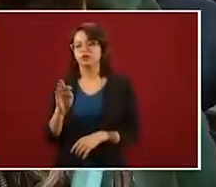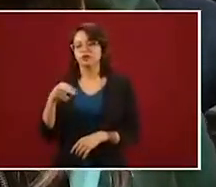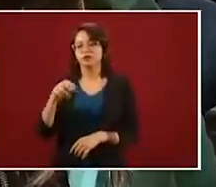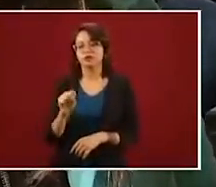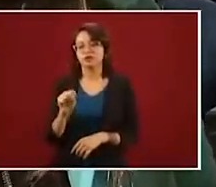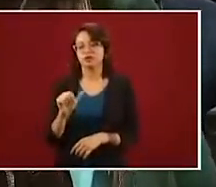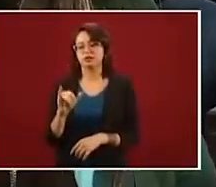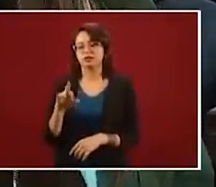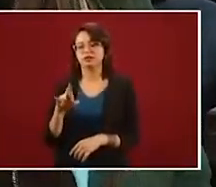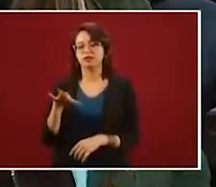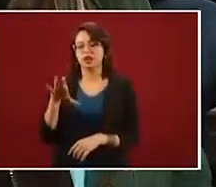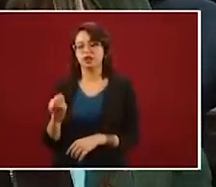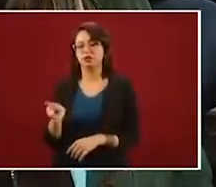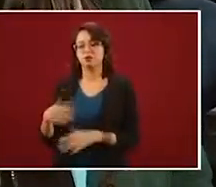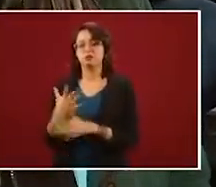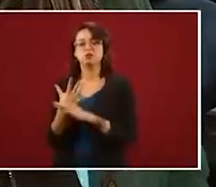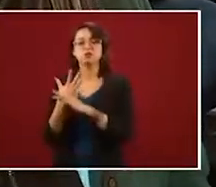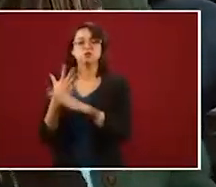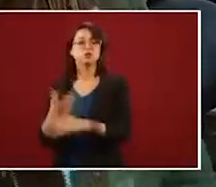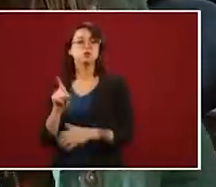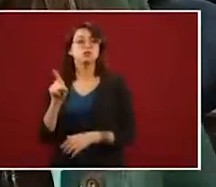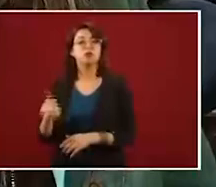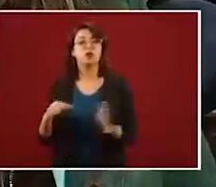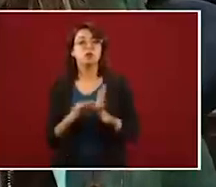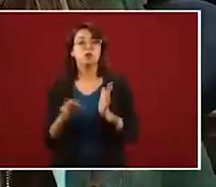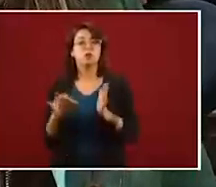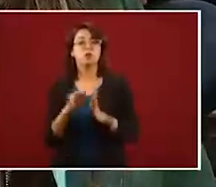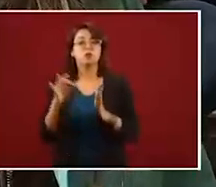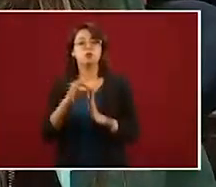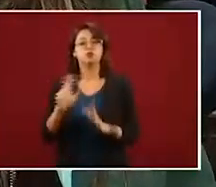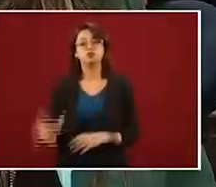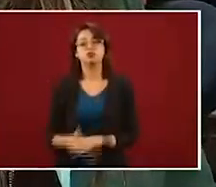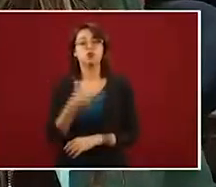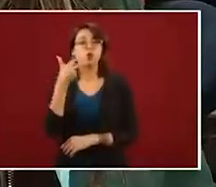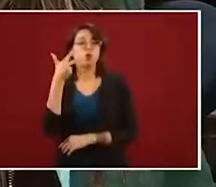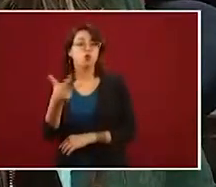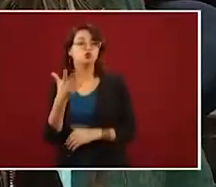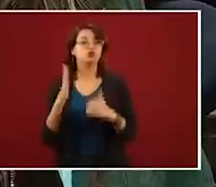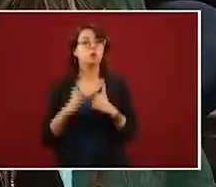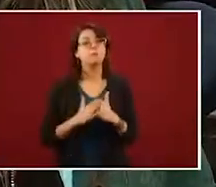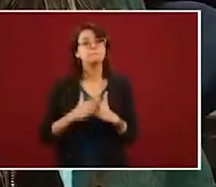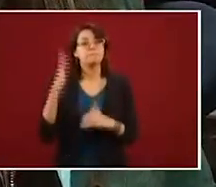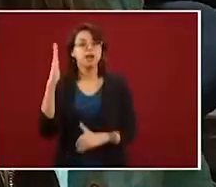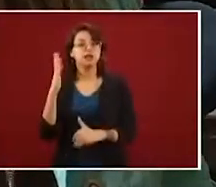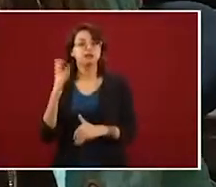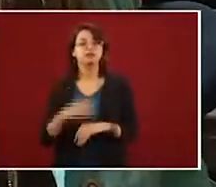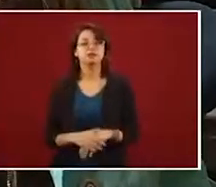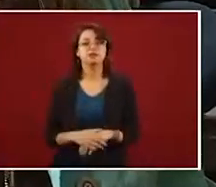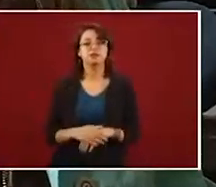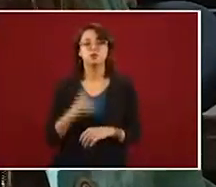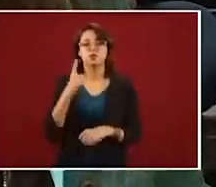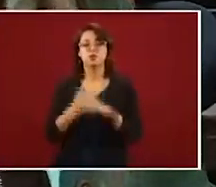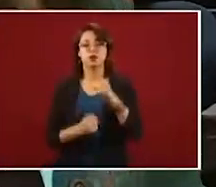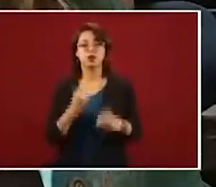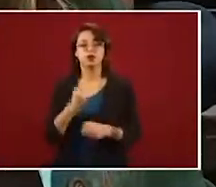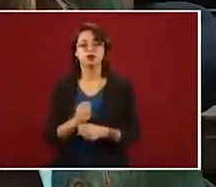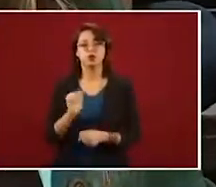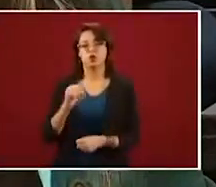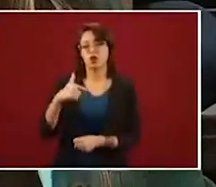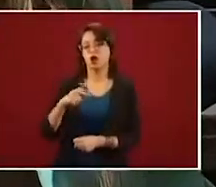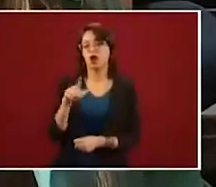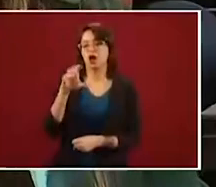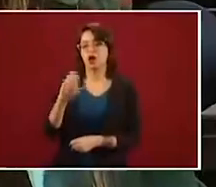de la corrupción en primer año de AMLO. Y dice, la